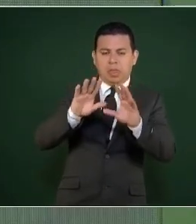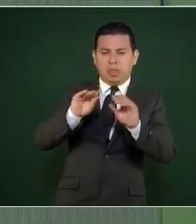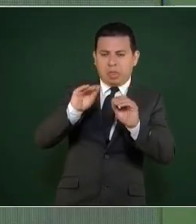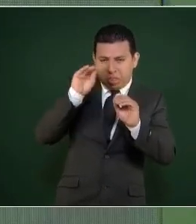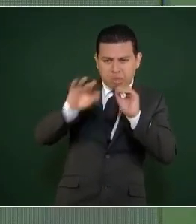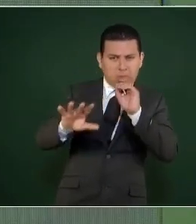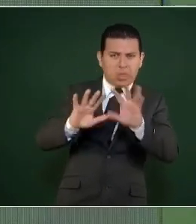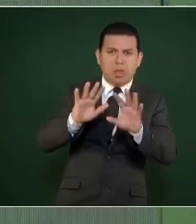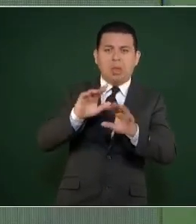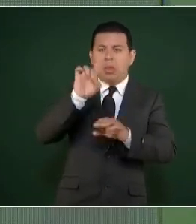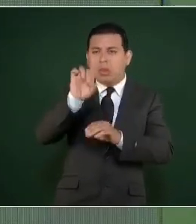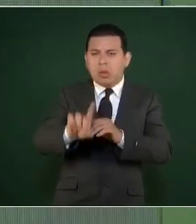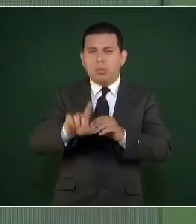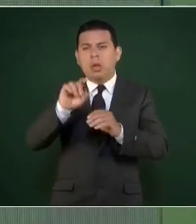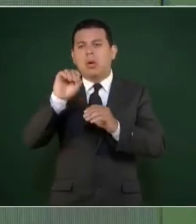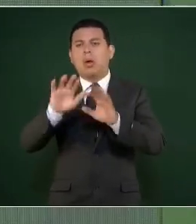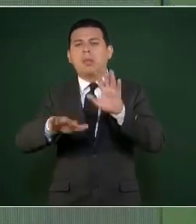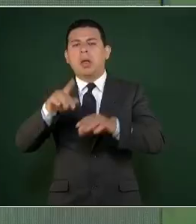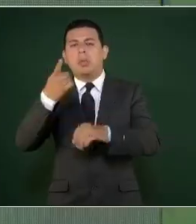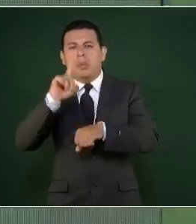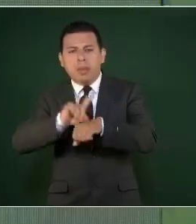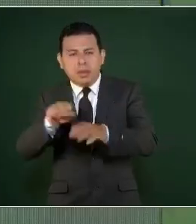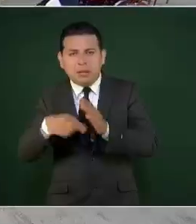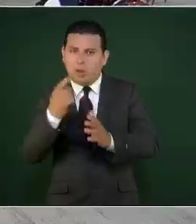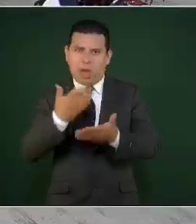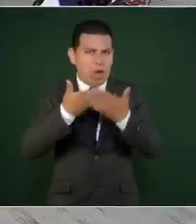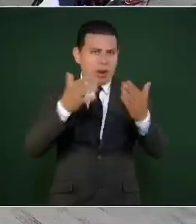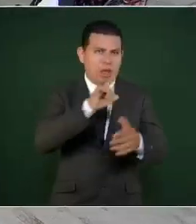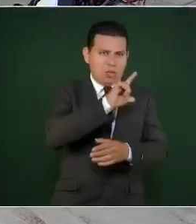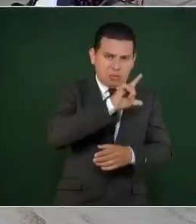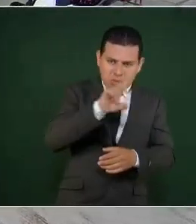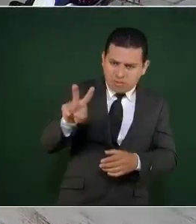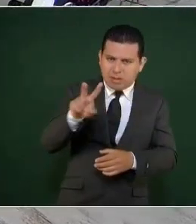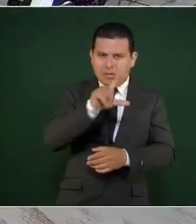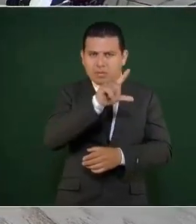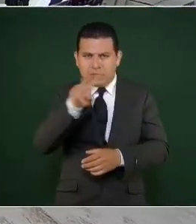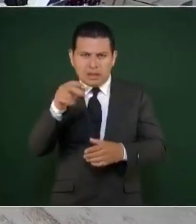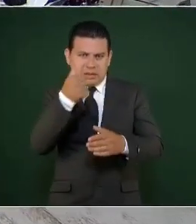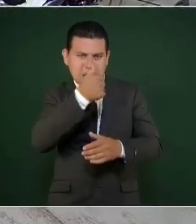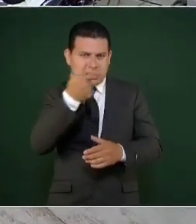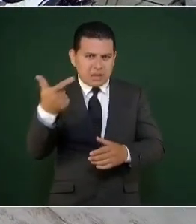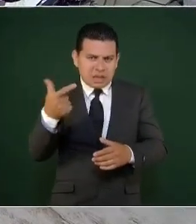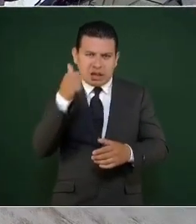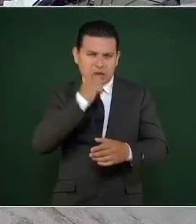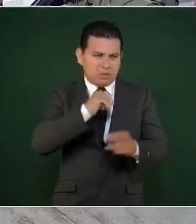Todos los días, de lunes a viernes, de 6 a 7.